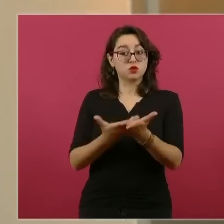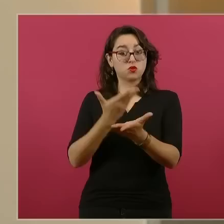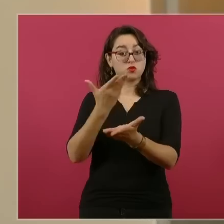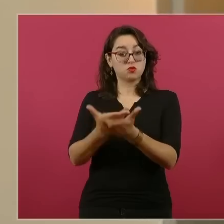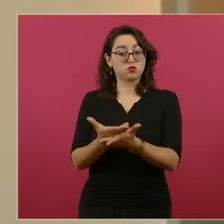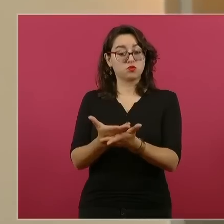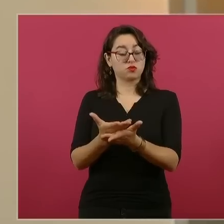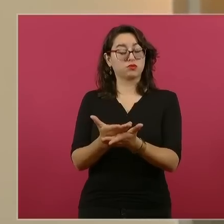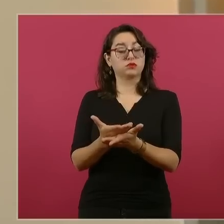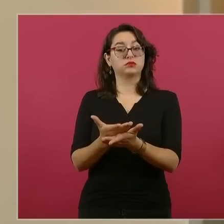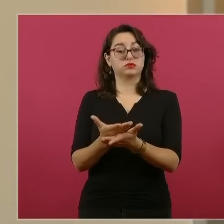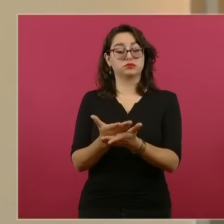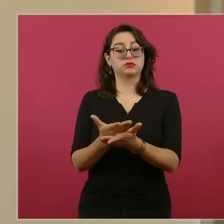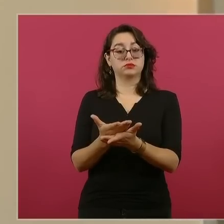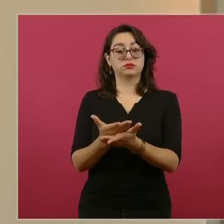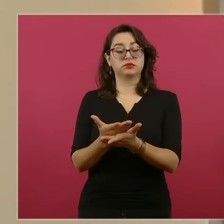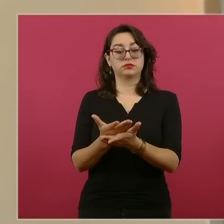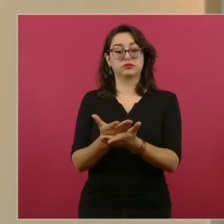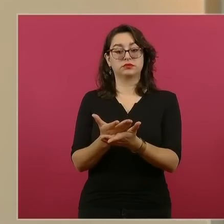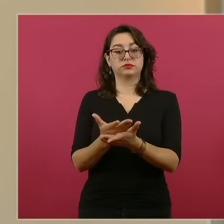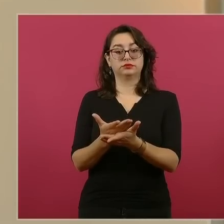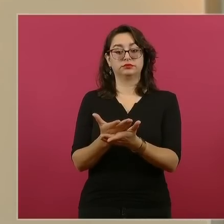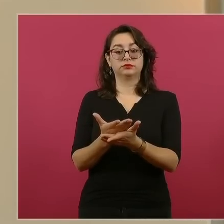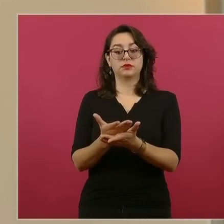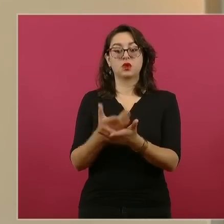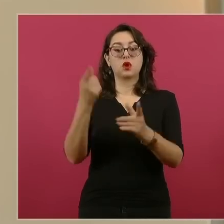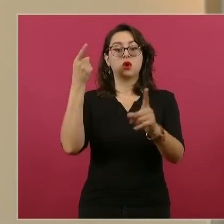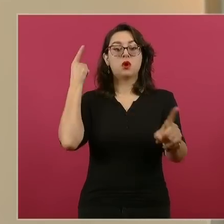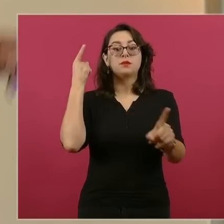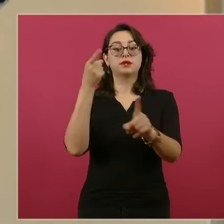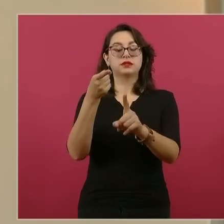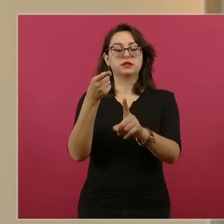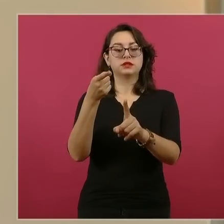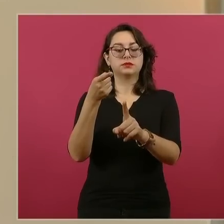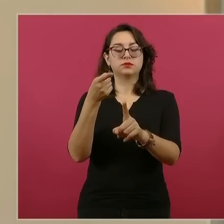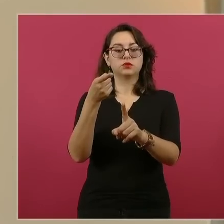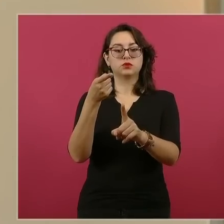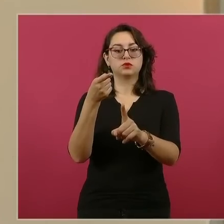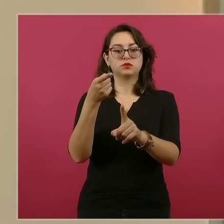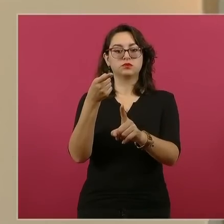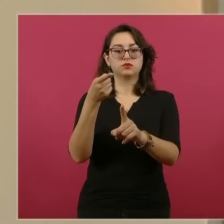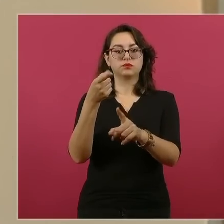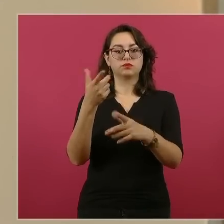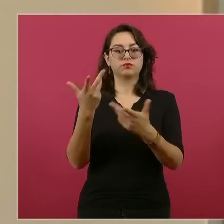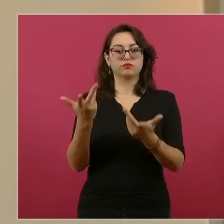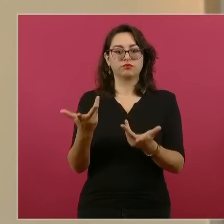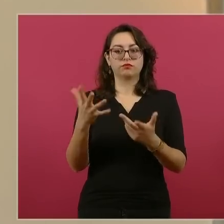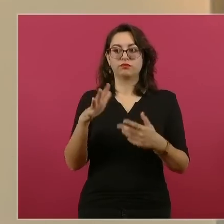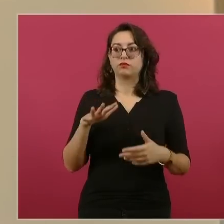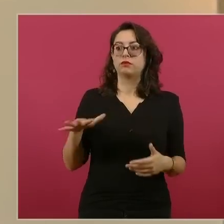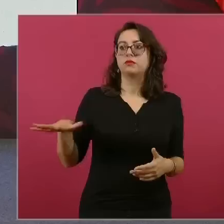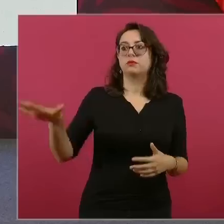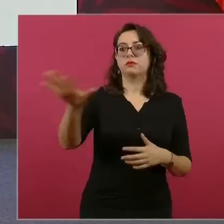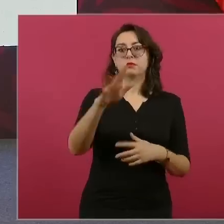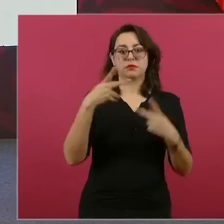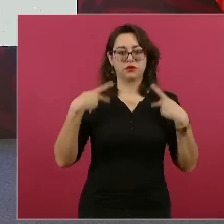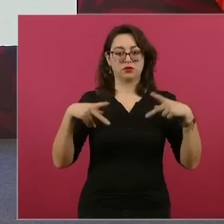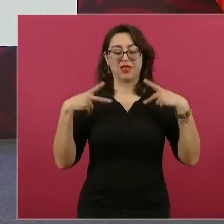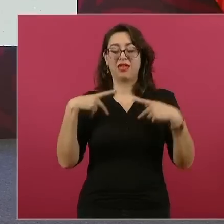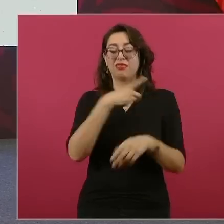planteando esto. Se tiene como objetivo aumentar el volumen de la riqueza general.